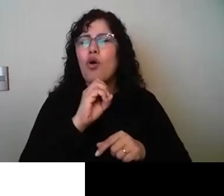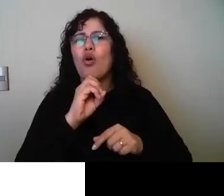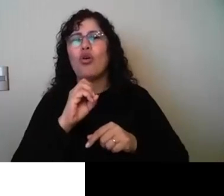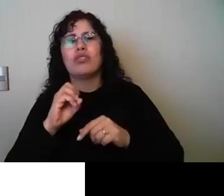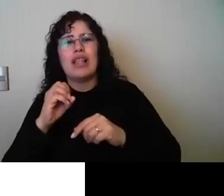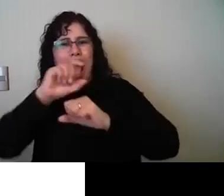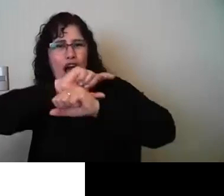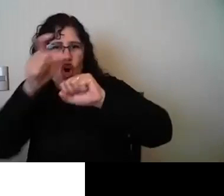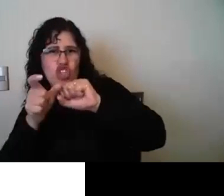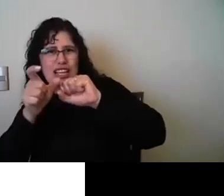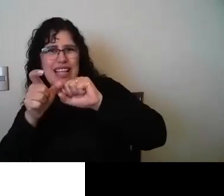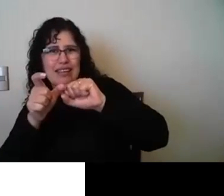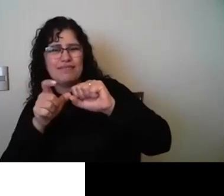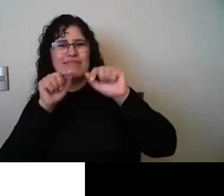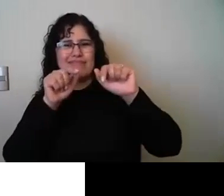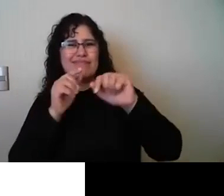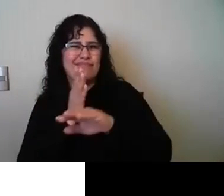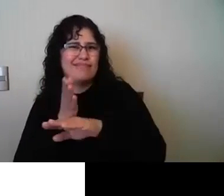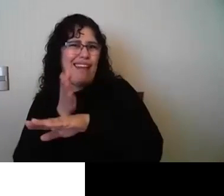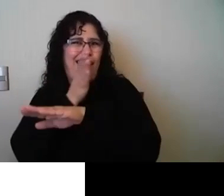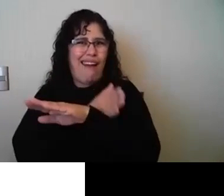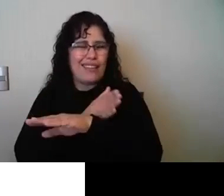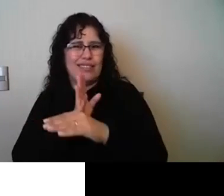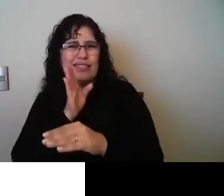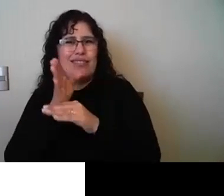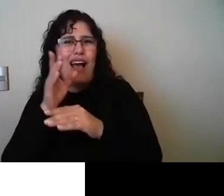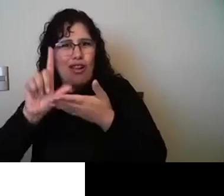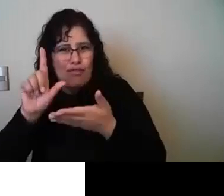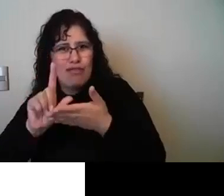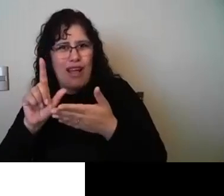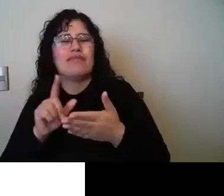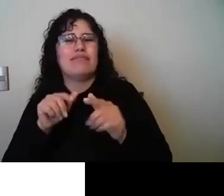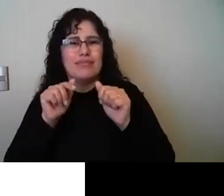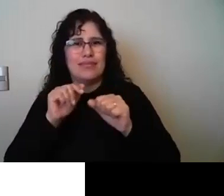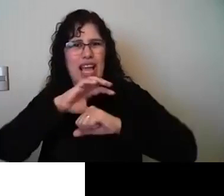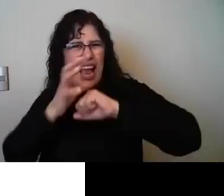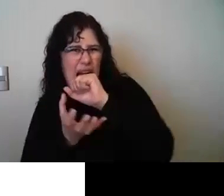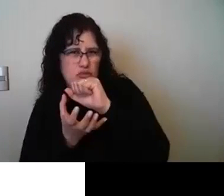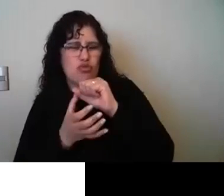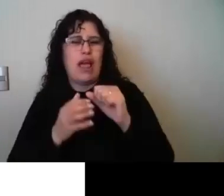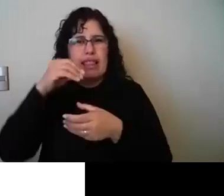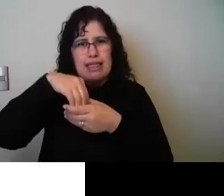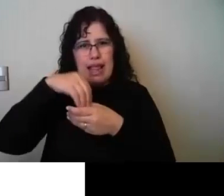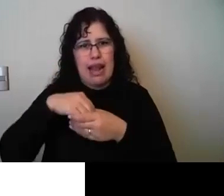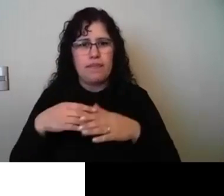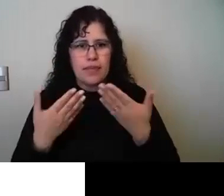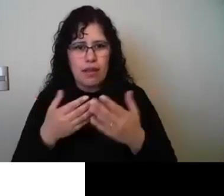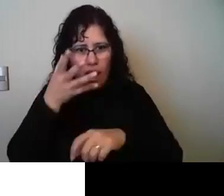y que la sensibilidad general viaja a través del brazo posterior de la cápsula